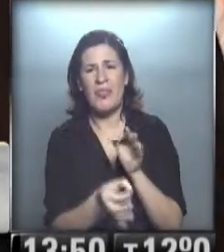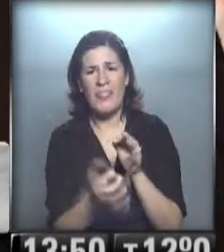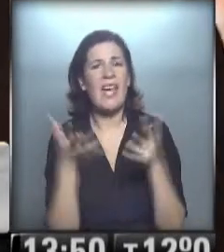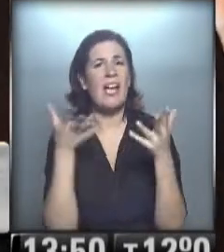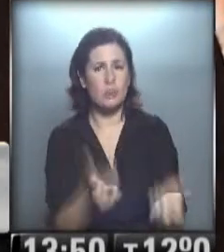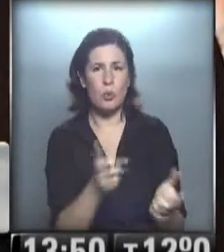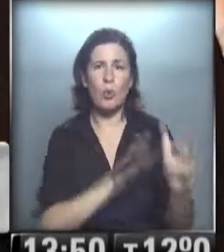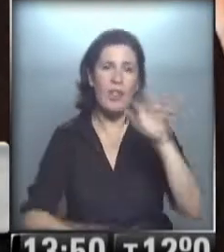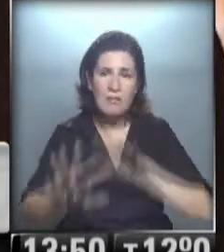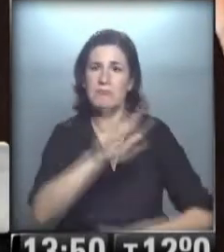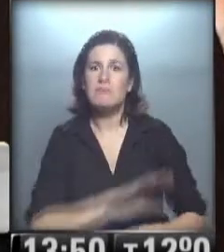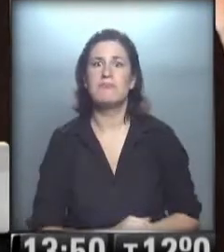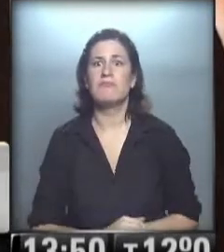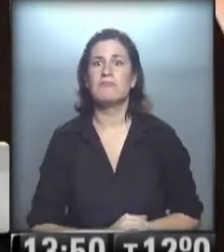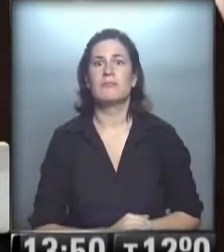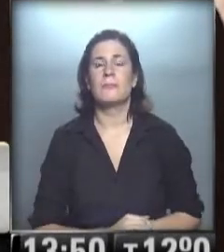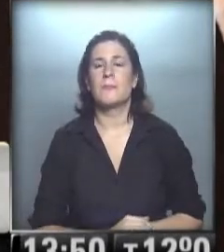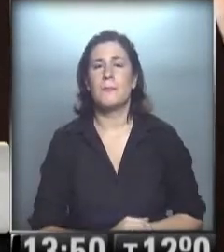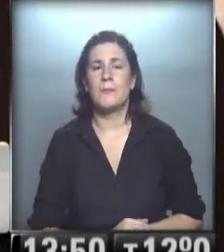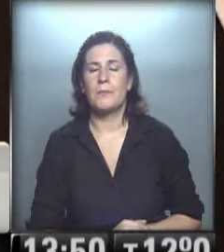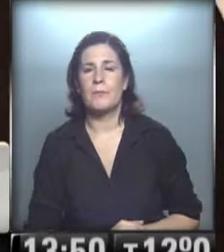viven y que están siempre como